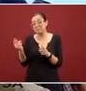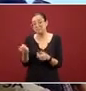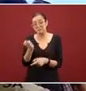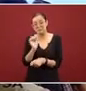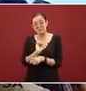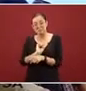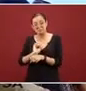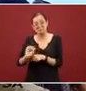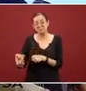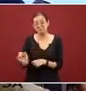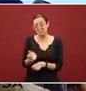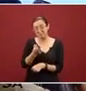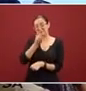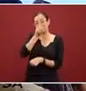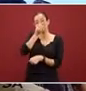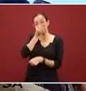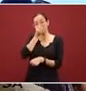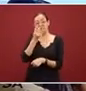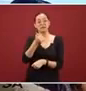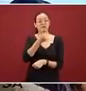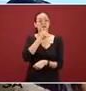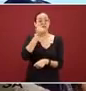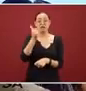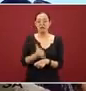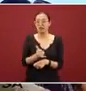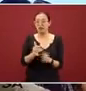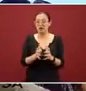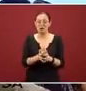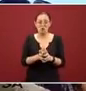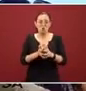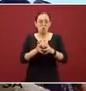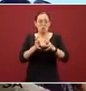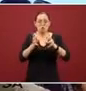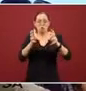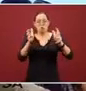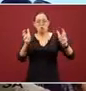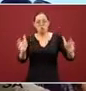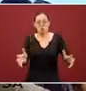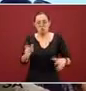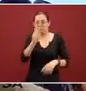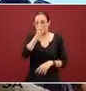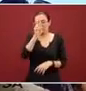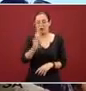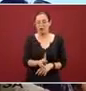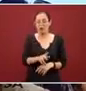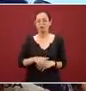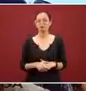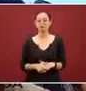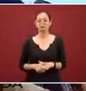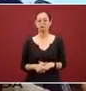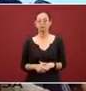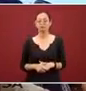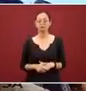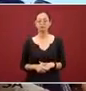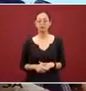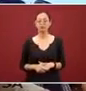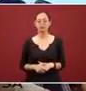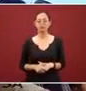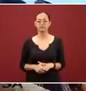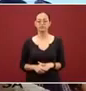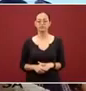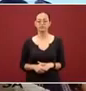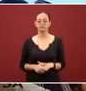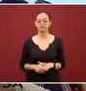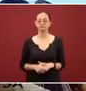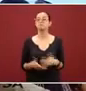fase rápida de aumento en el número de casos. Y posteriormente, mientras México